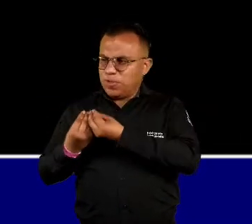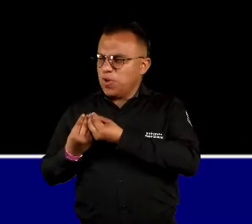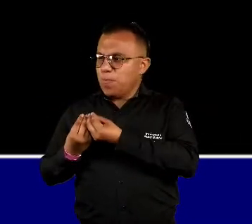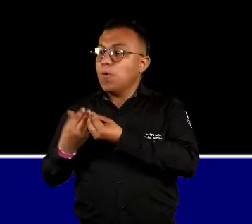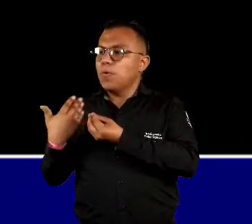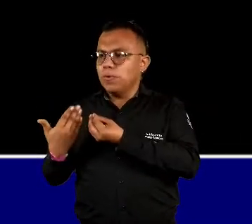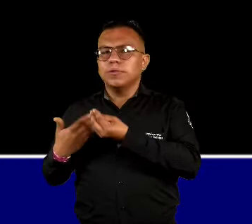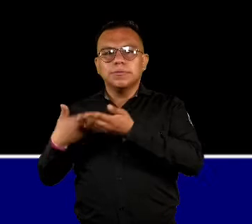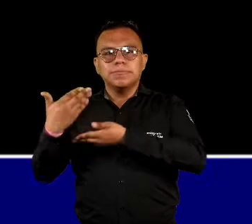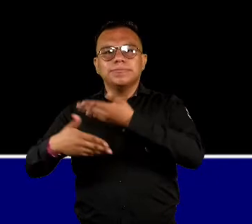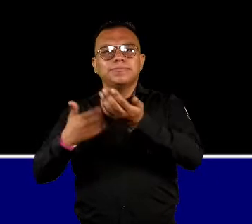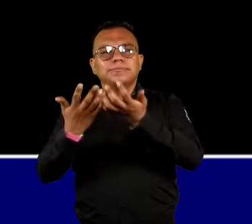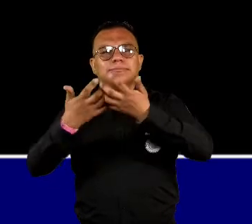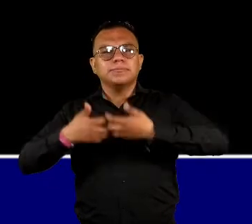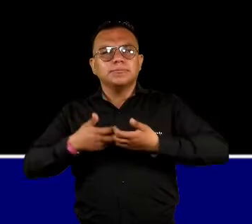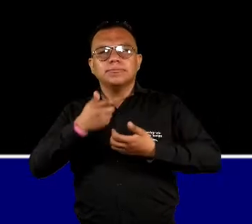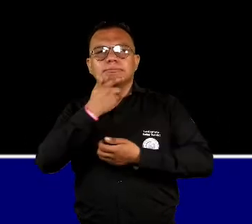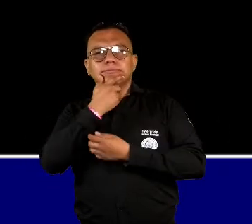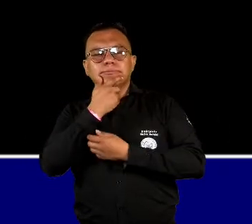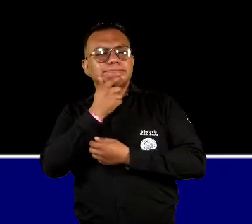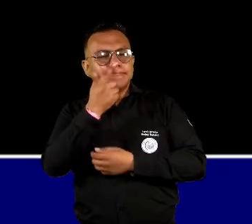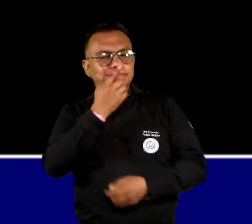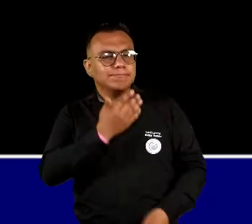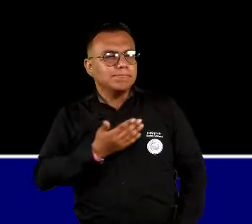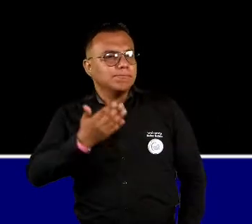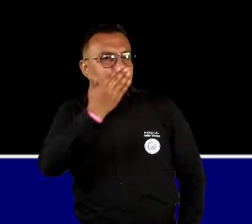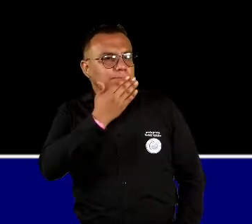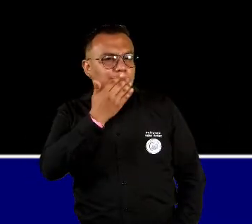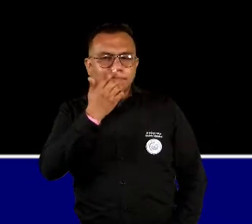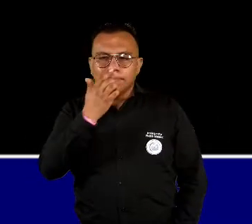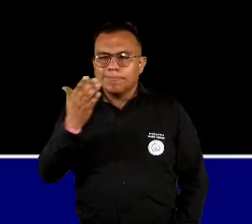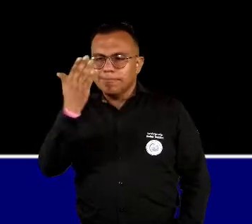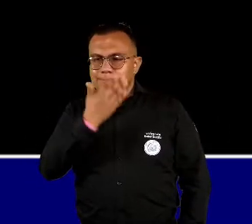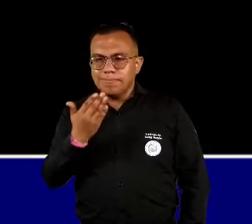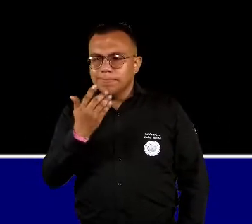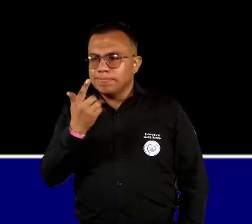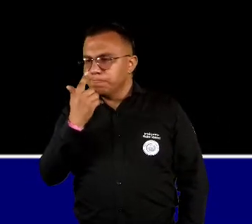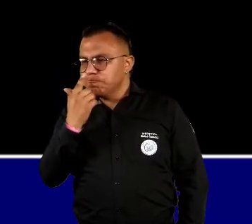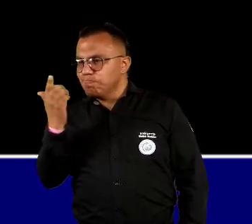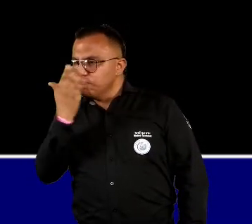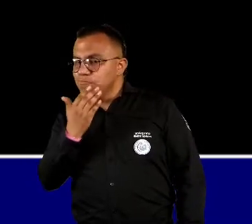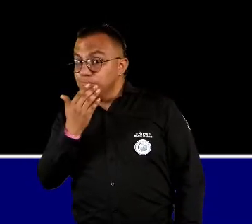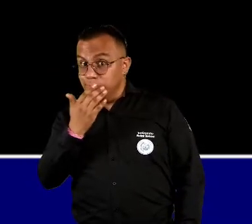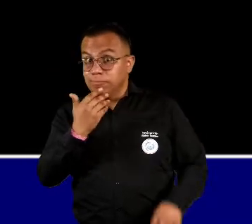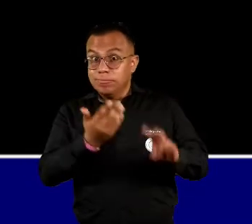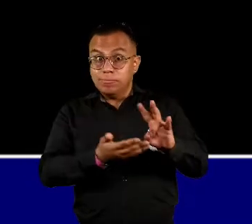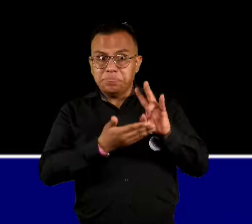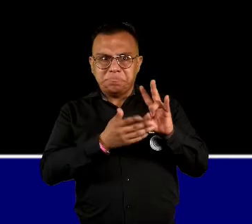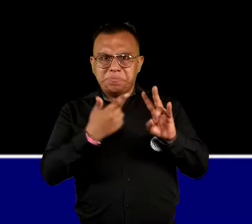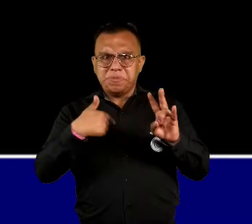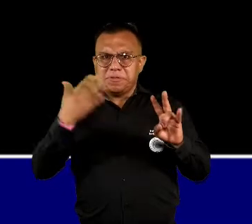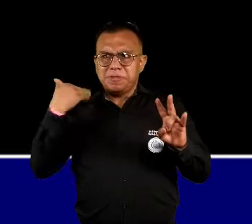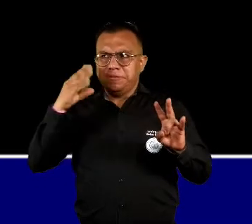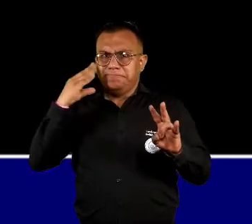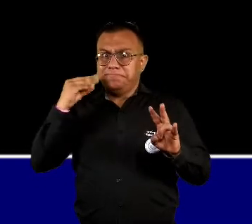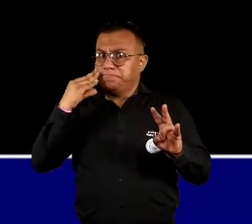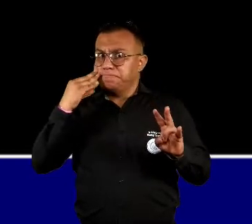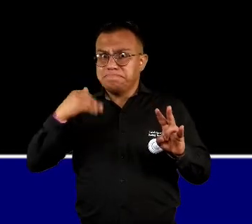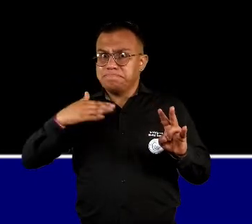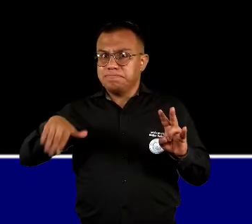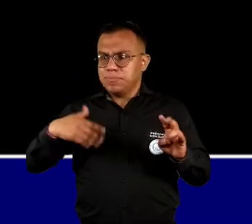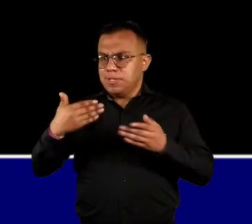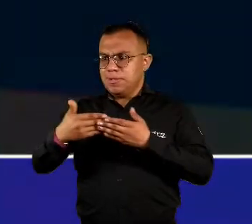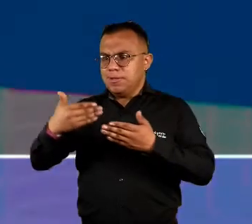introducirnos en la industria empezamos a probar distintos modelos de negocio en ese momento no teníamos experiencia Eso fue hace ya